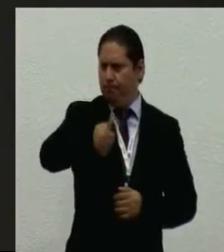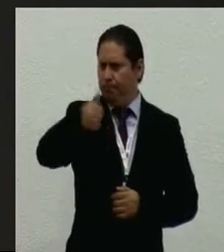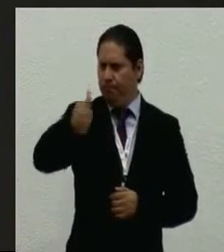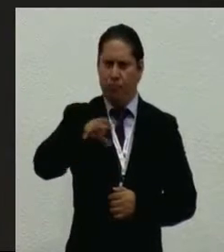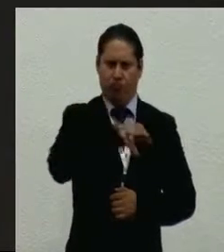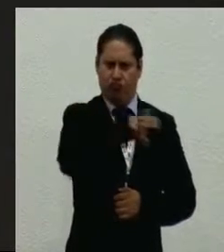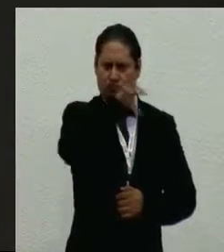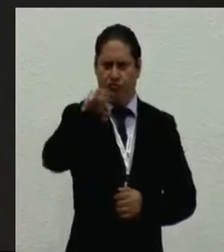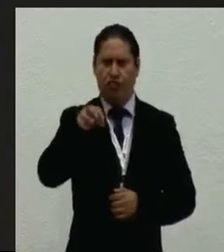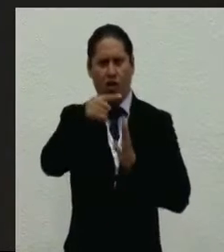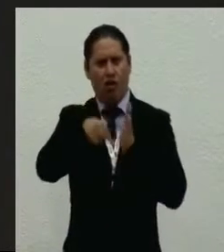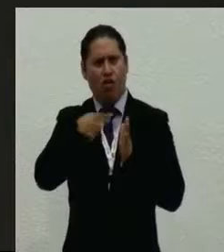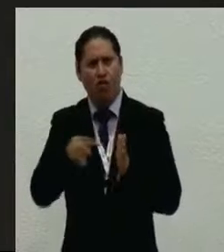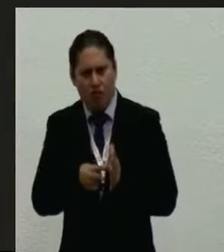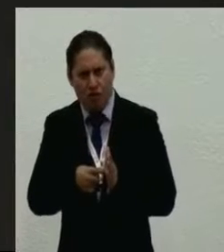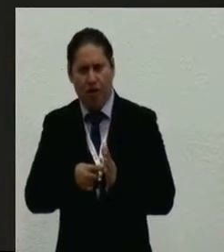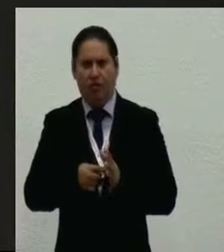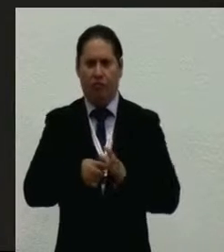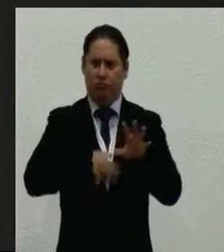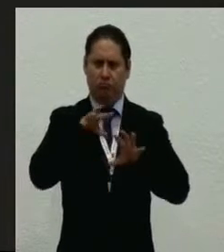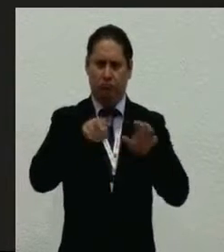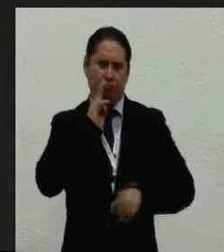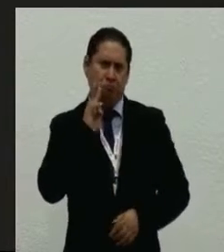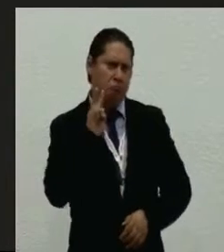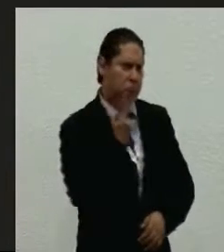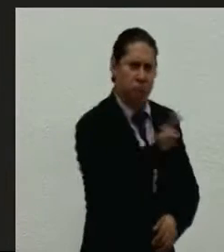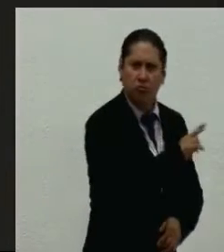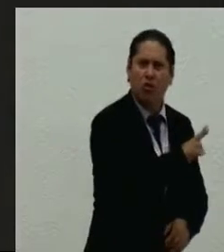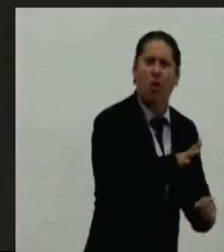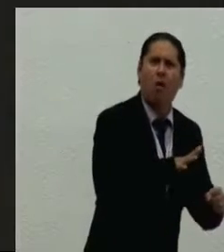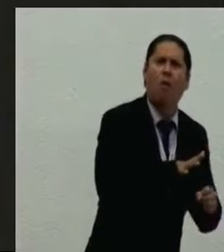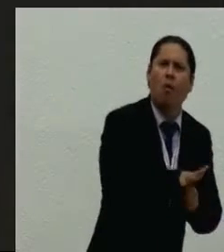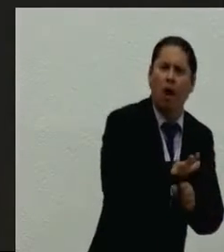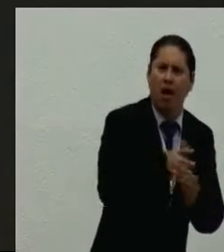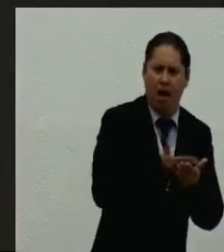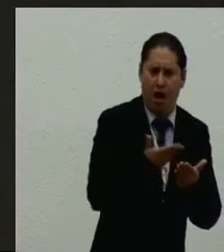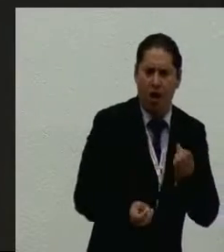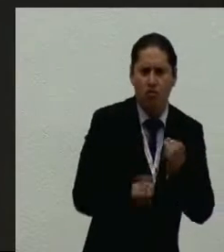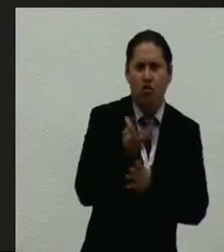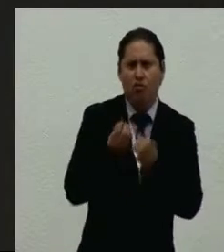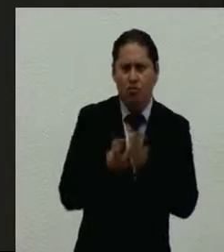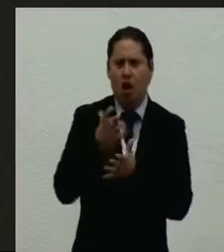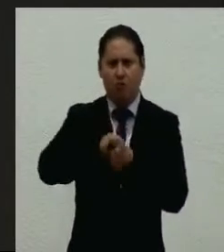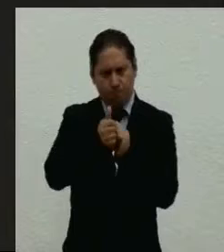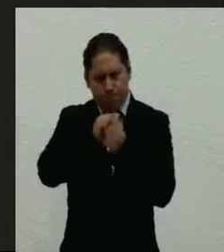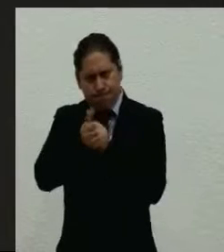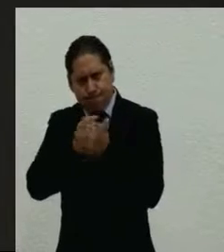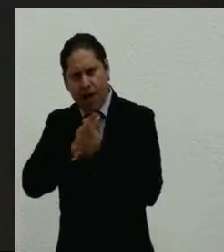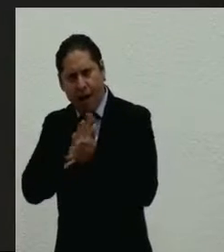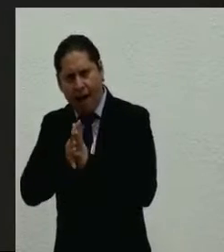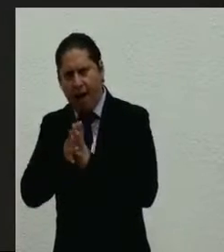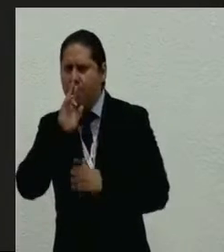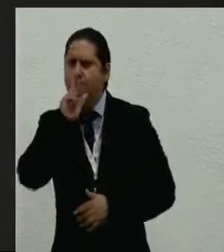más de 4 o 5 municipios y no hemos volteado a ver a cuáles hay que actualizarlos, a cuáles hay que hacerle esa mejora.